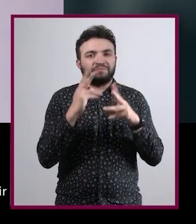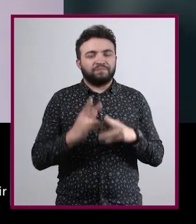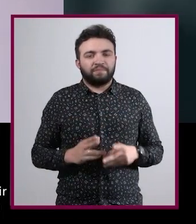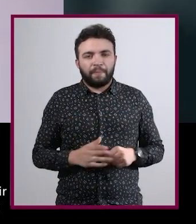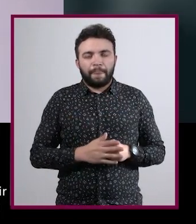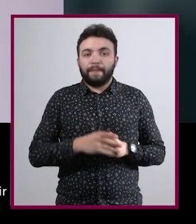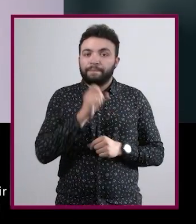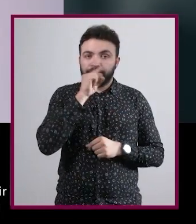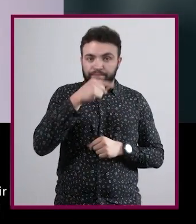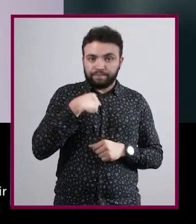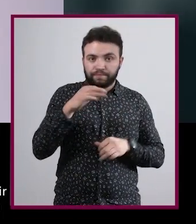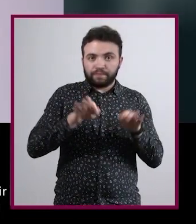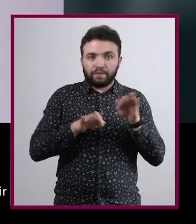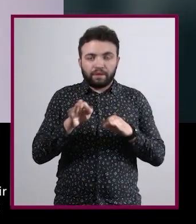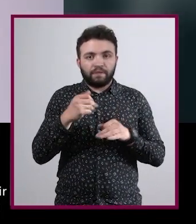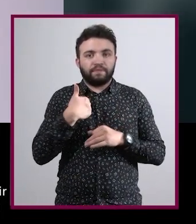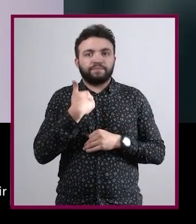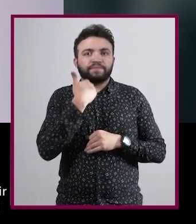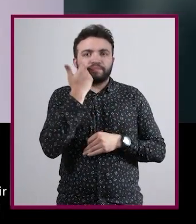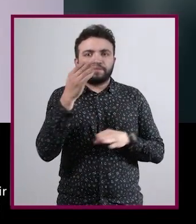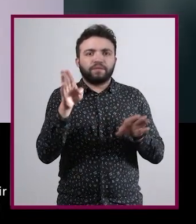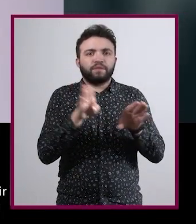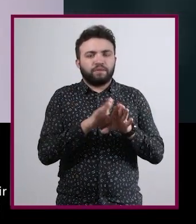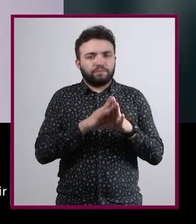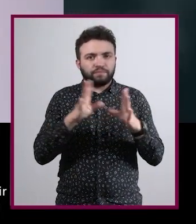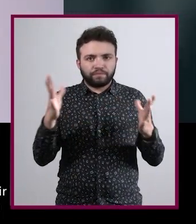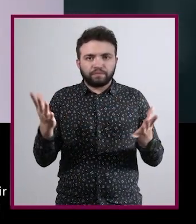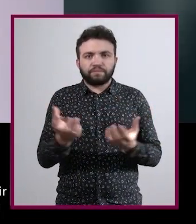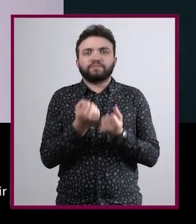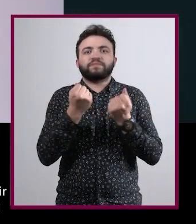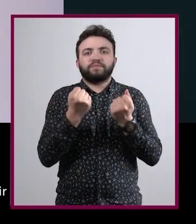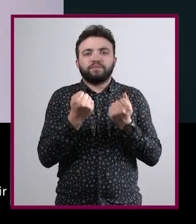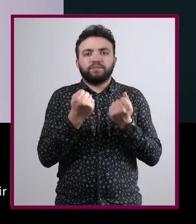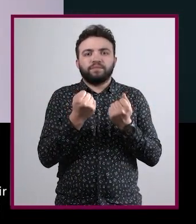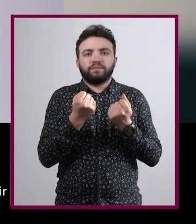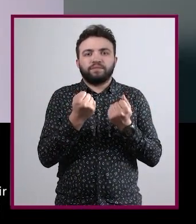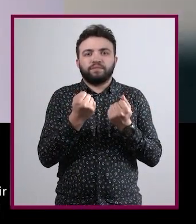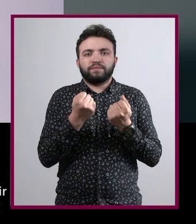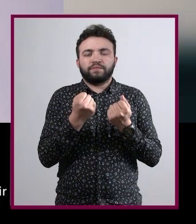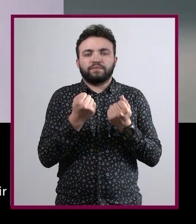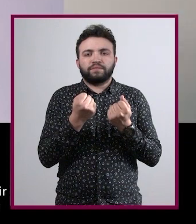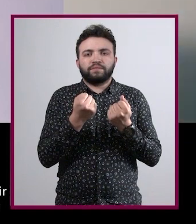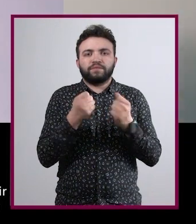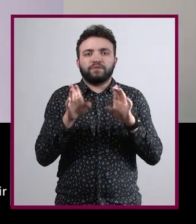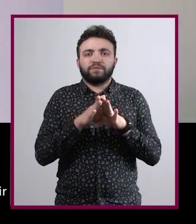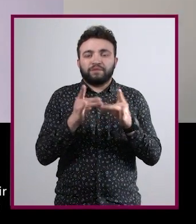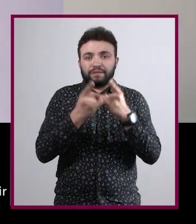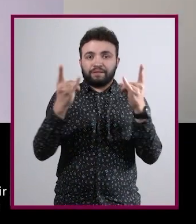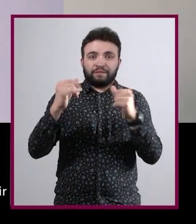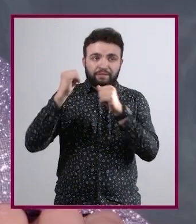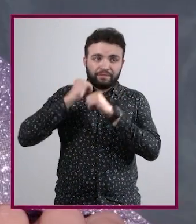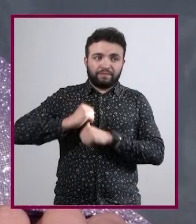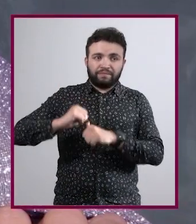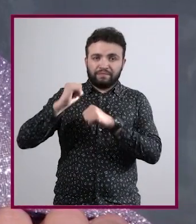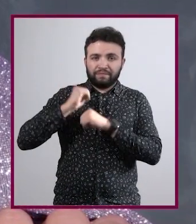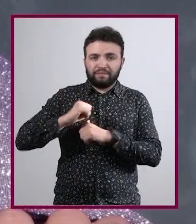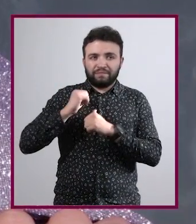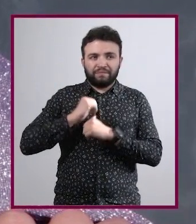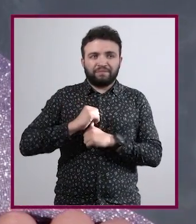También en mi trabajo trato de recuperar repertorios ancestrales mesoamericanos,